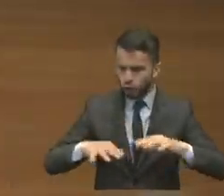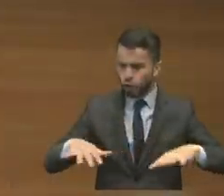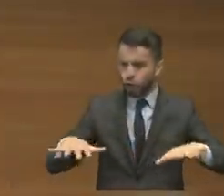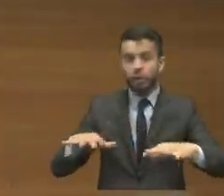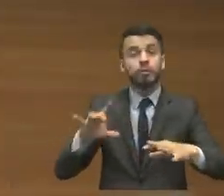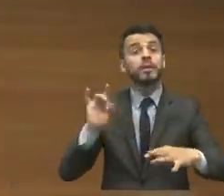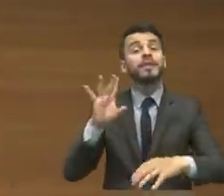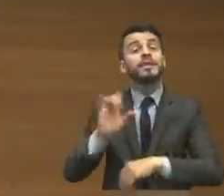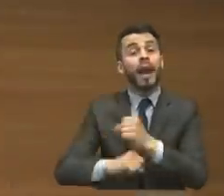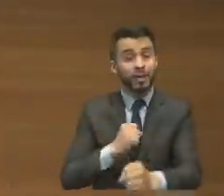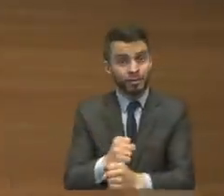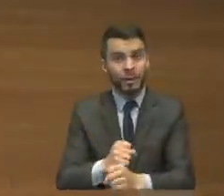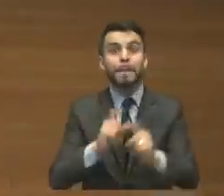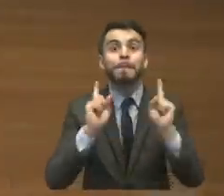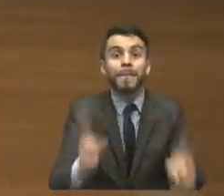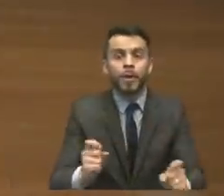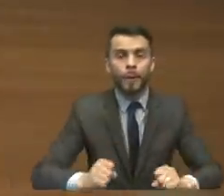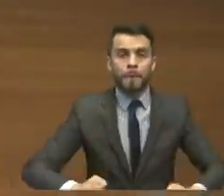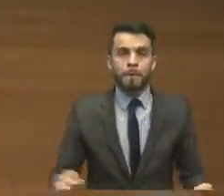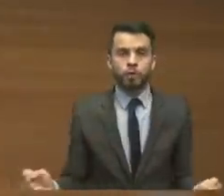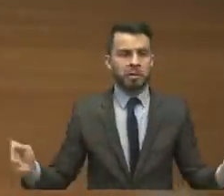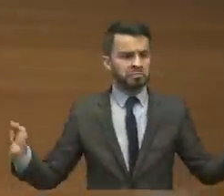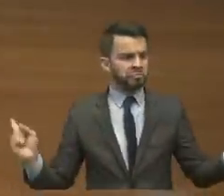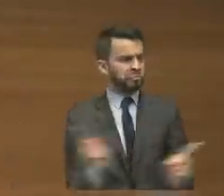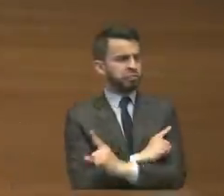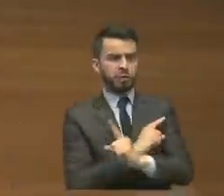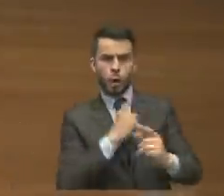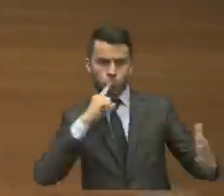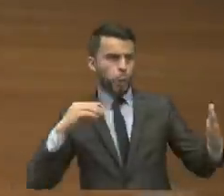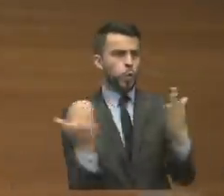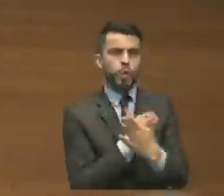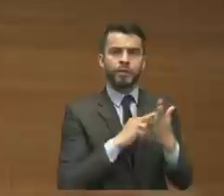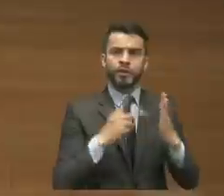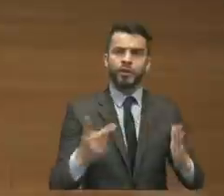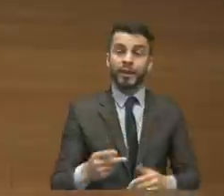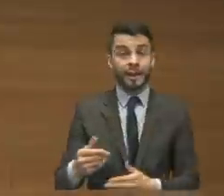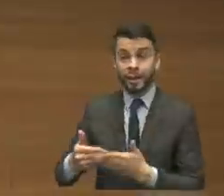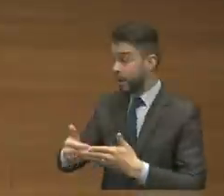verdad va a actualizarse en 15 años lo que no ha hecho en 100 años.